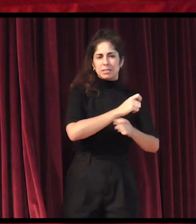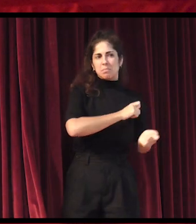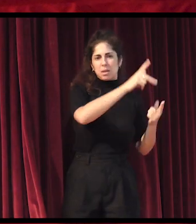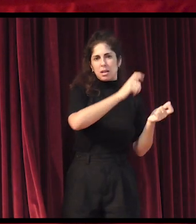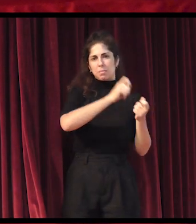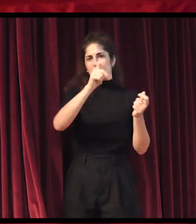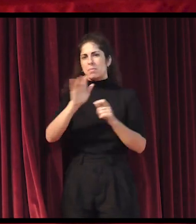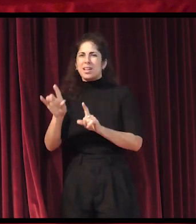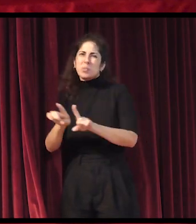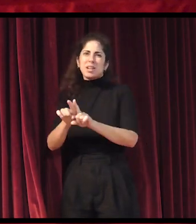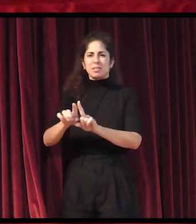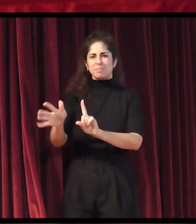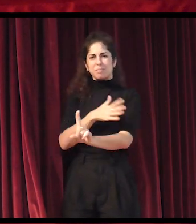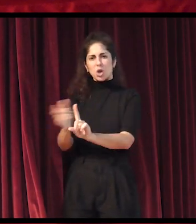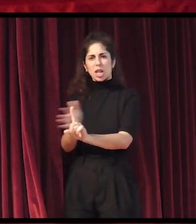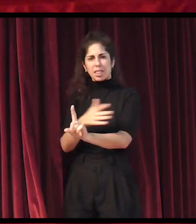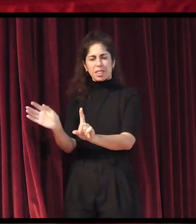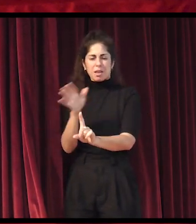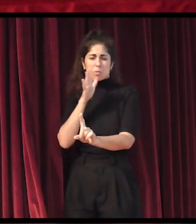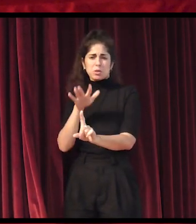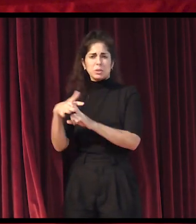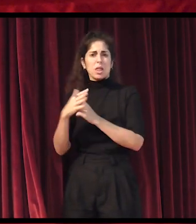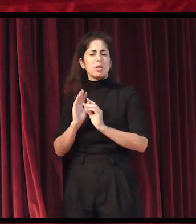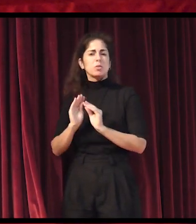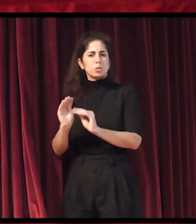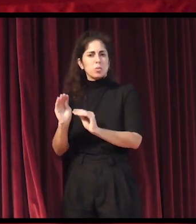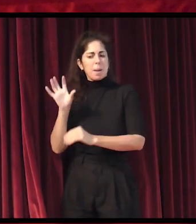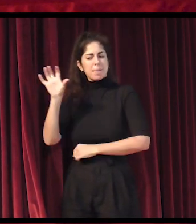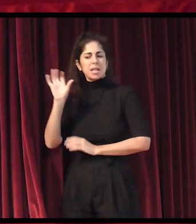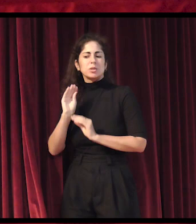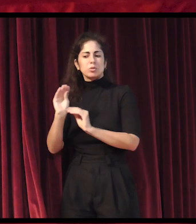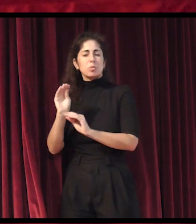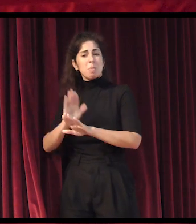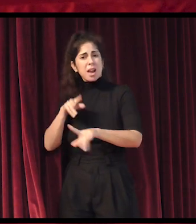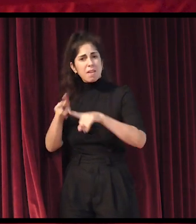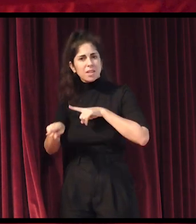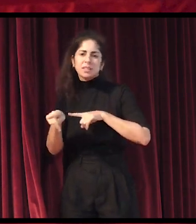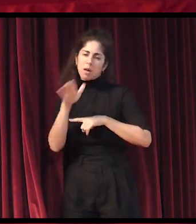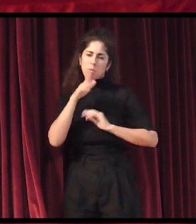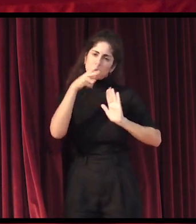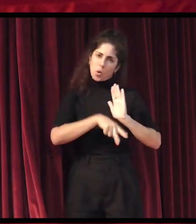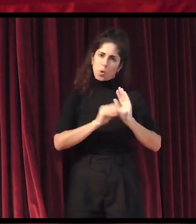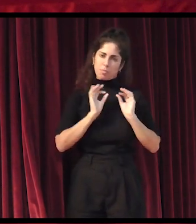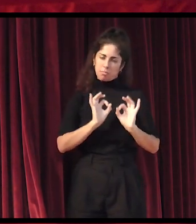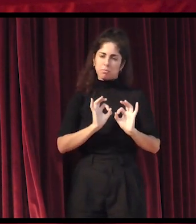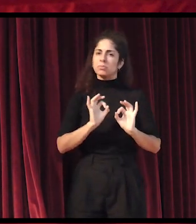violencia hacia su situación en su país. Entonces, quería saber un